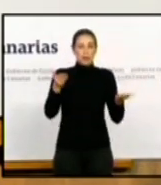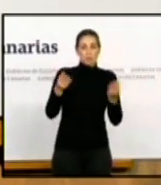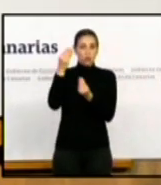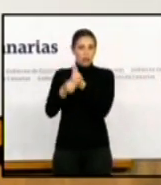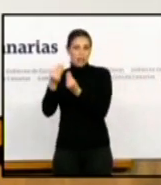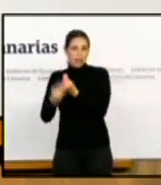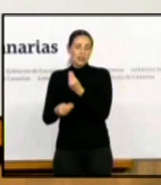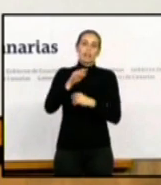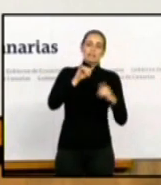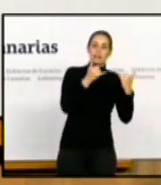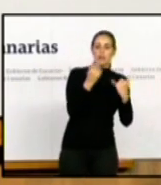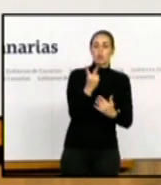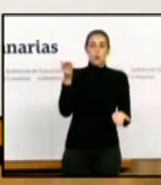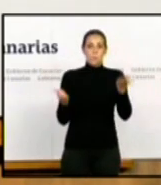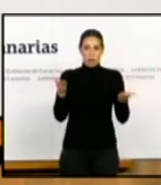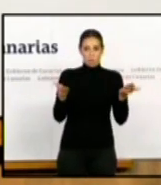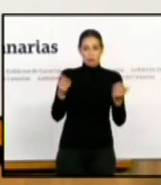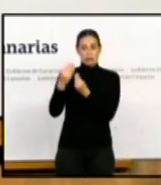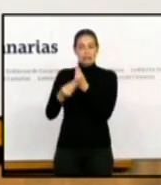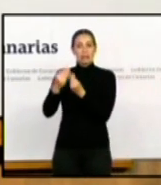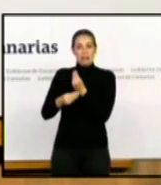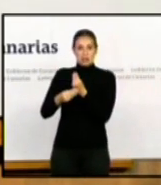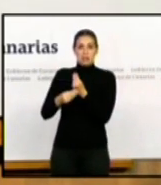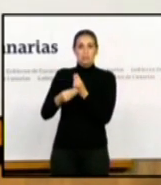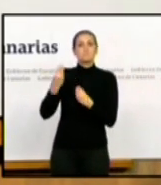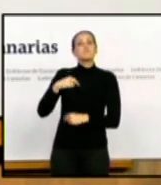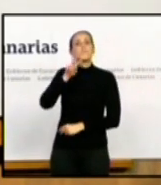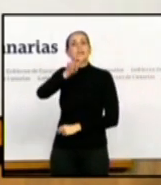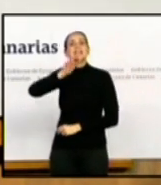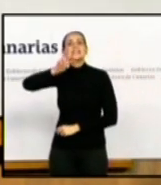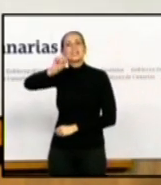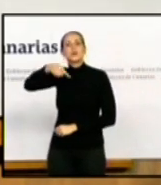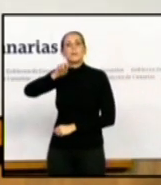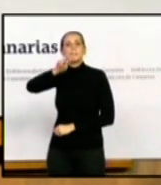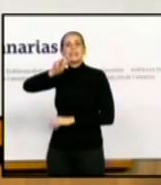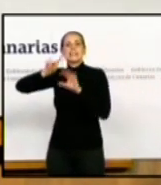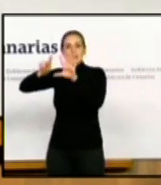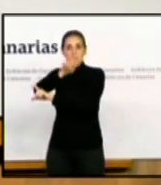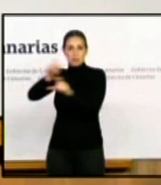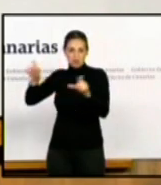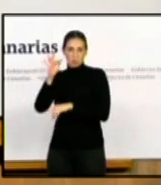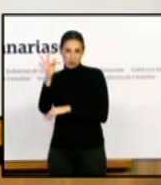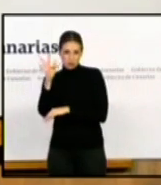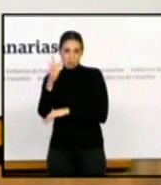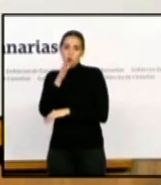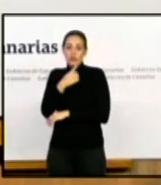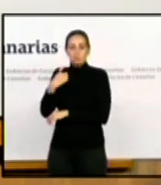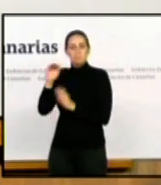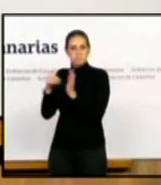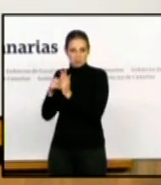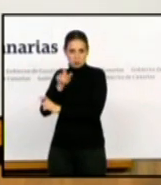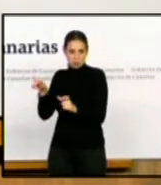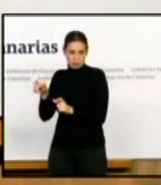Tenerife, Gran Canaria tiene una incidencia acumulada en 7 días de 23,26 positivos por 100.000 habitantes. 23. Tenerife